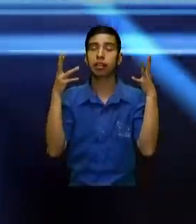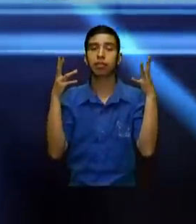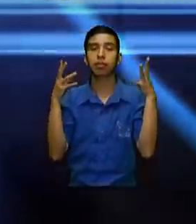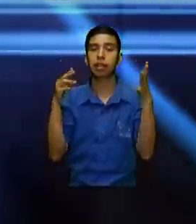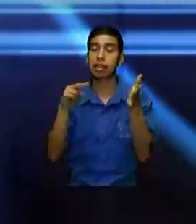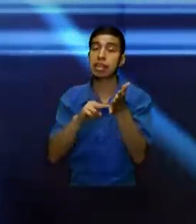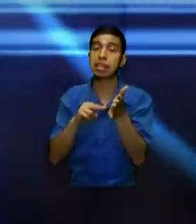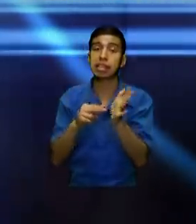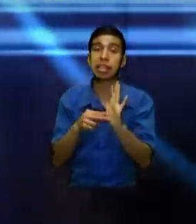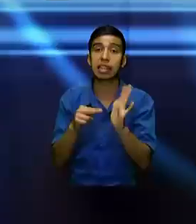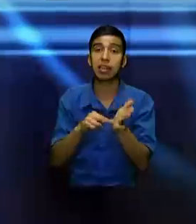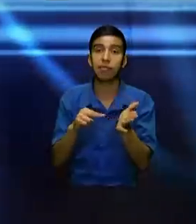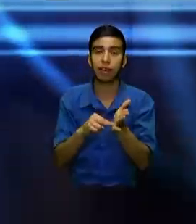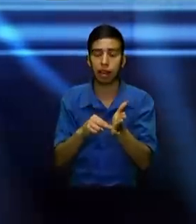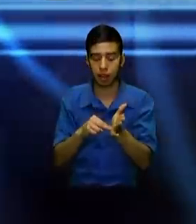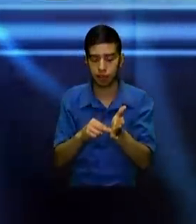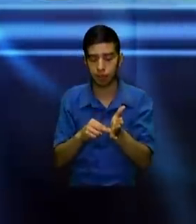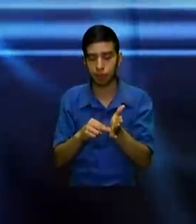Y esa palabra aparece